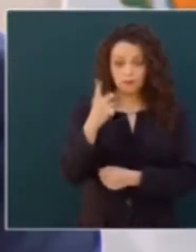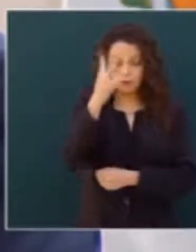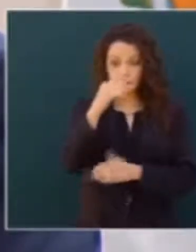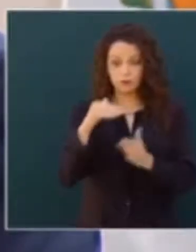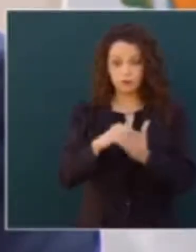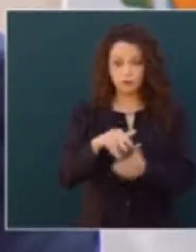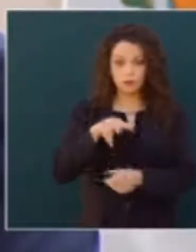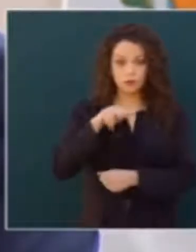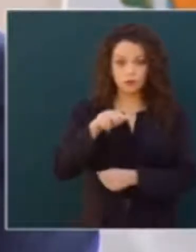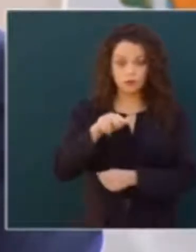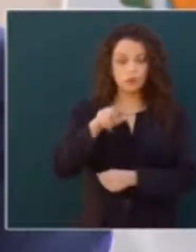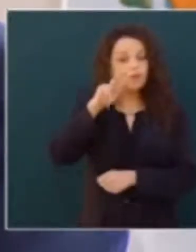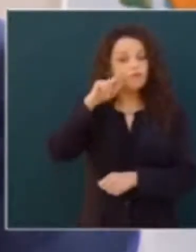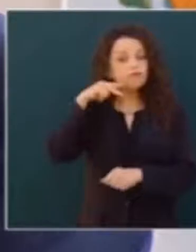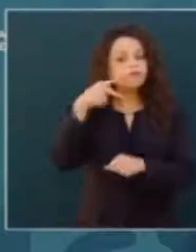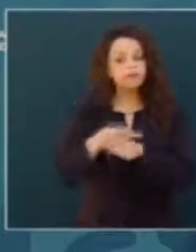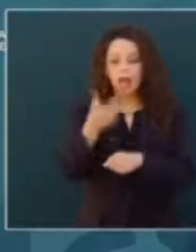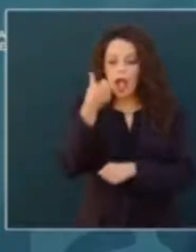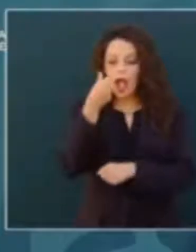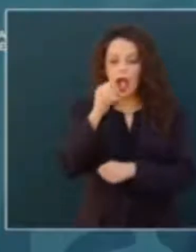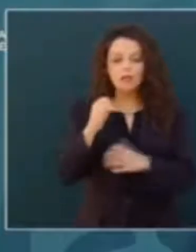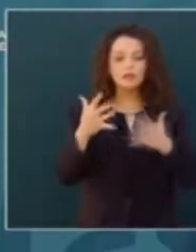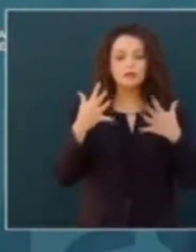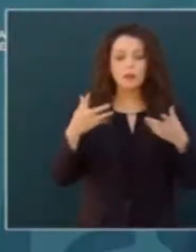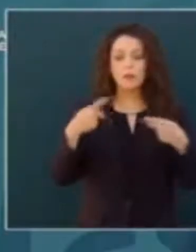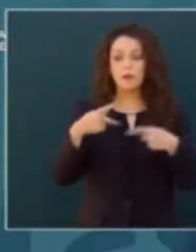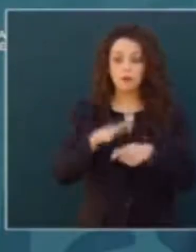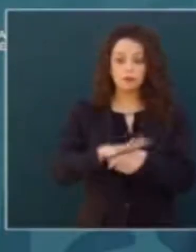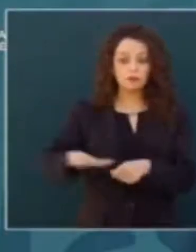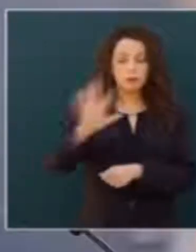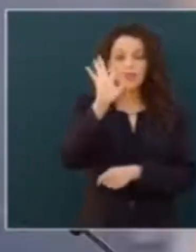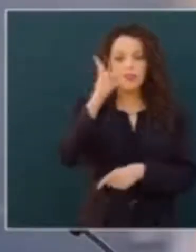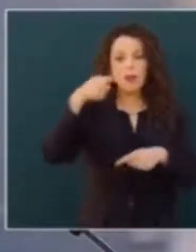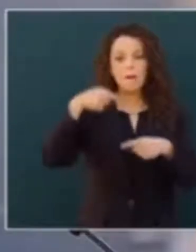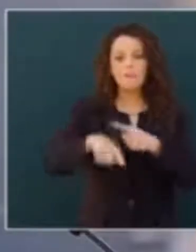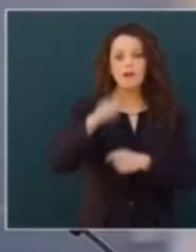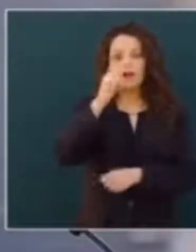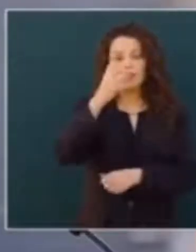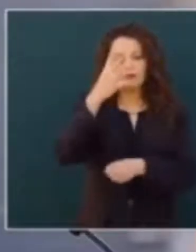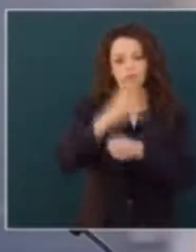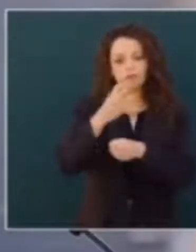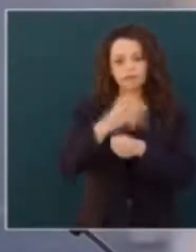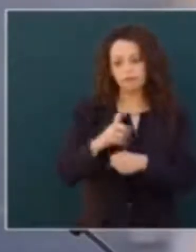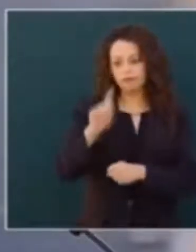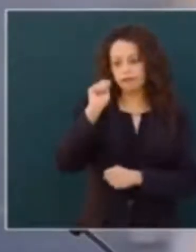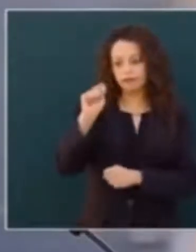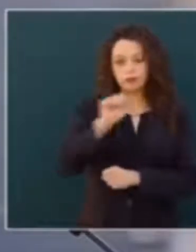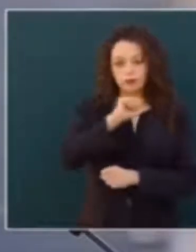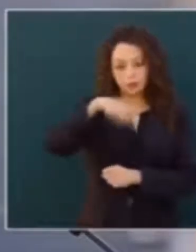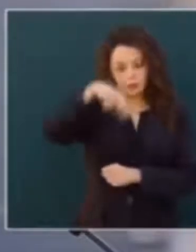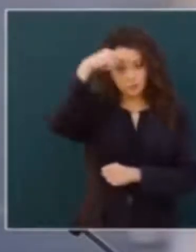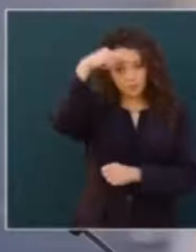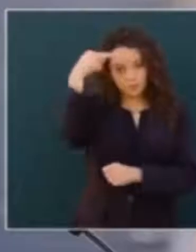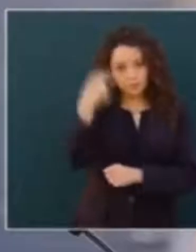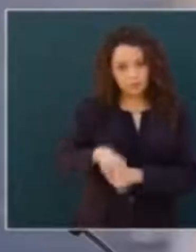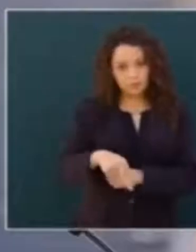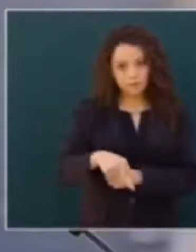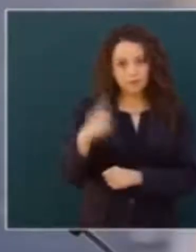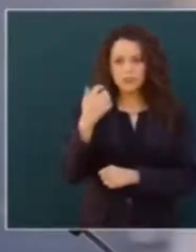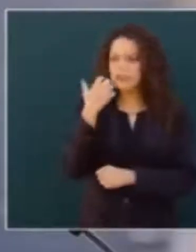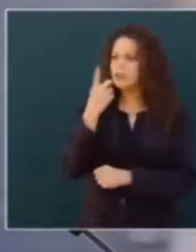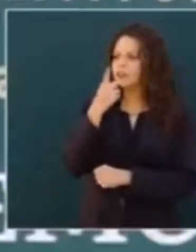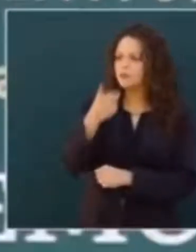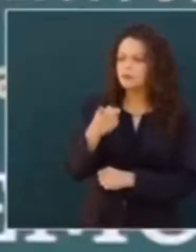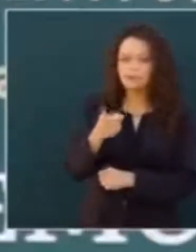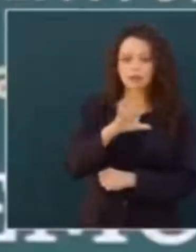2018, hemos emprendido la 4ª transformación de la vida pública de México. Es decir, estamos poniendo